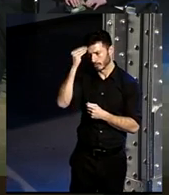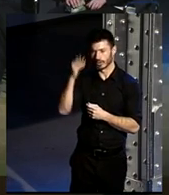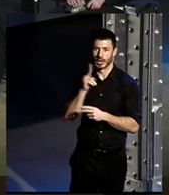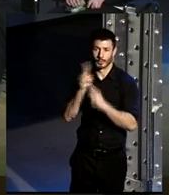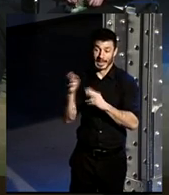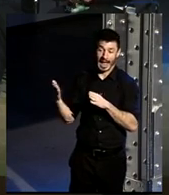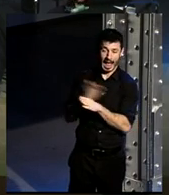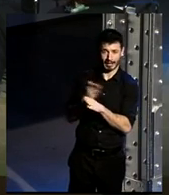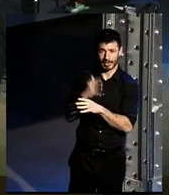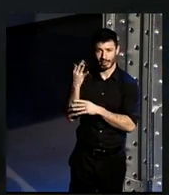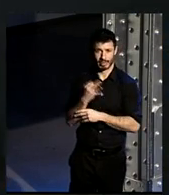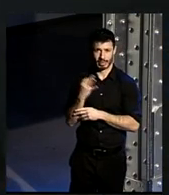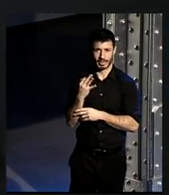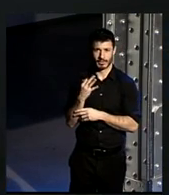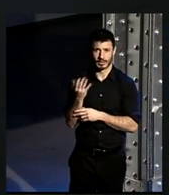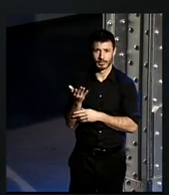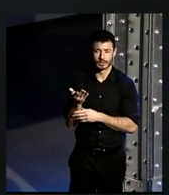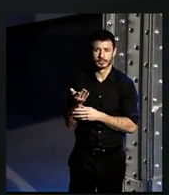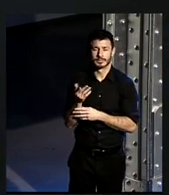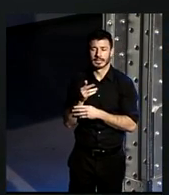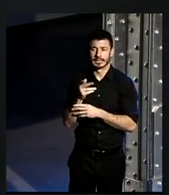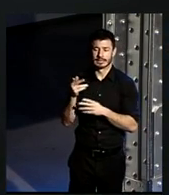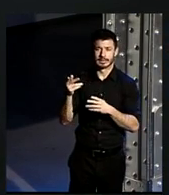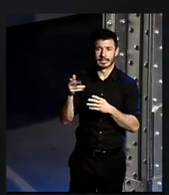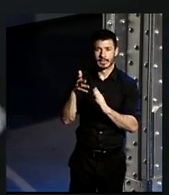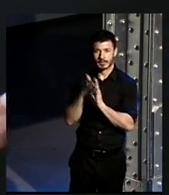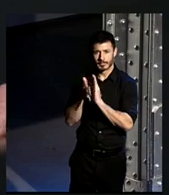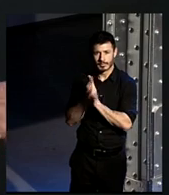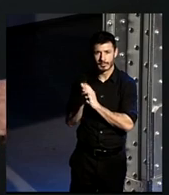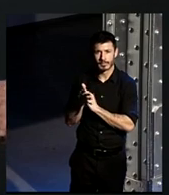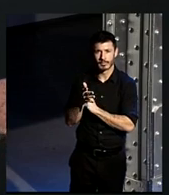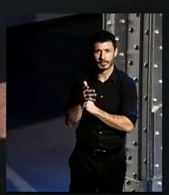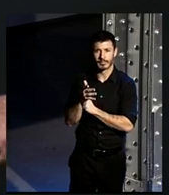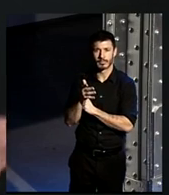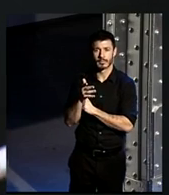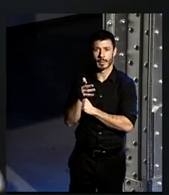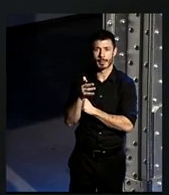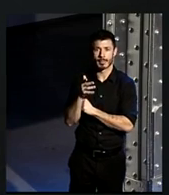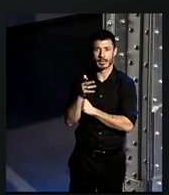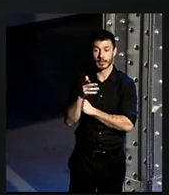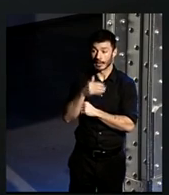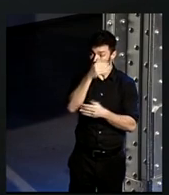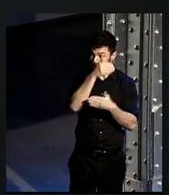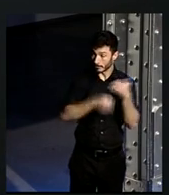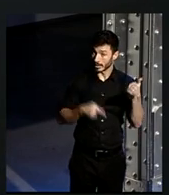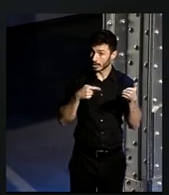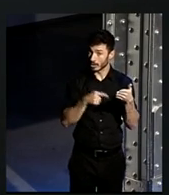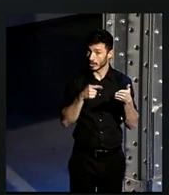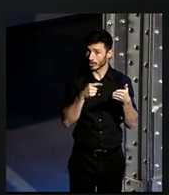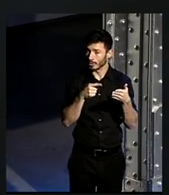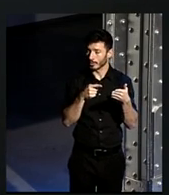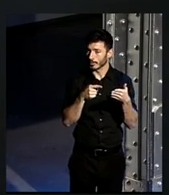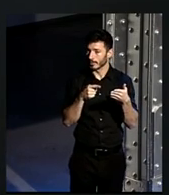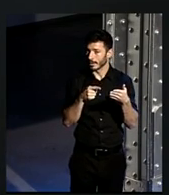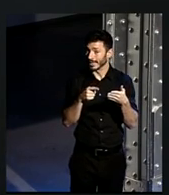vez de la Journée du journaliste, porque en realidad la jornada del periodista no es una obra de Verne,